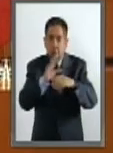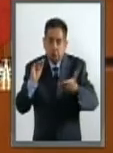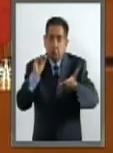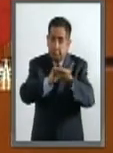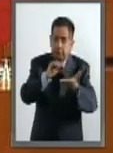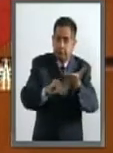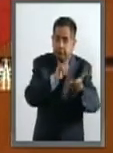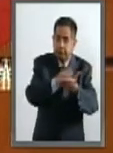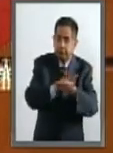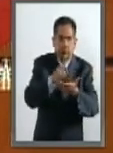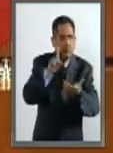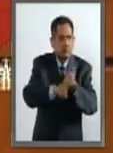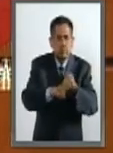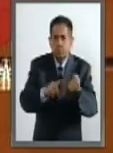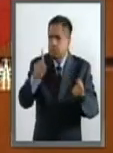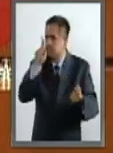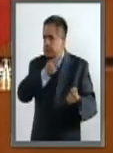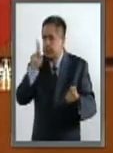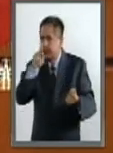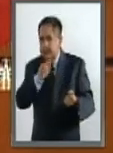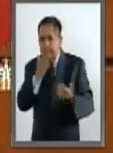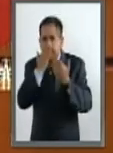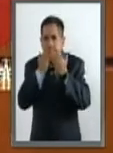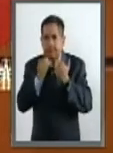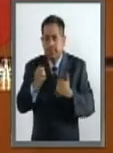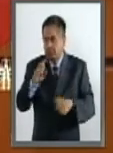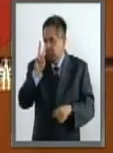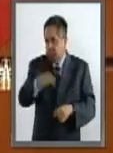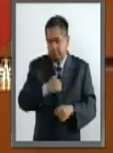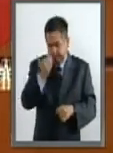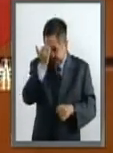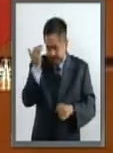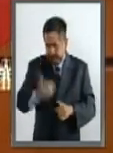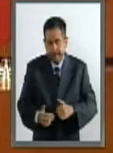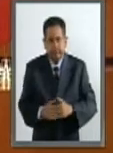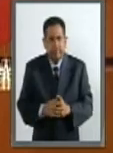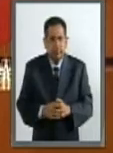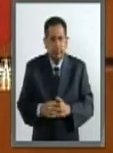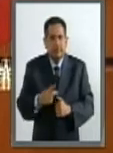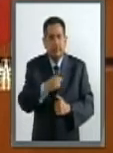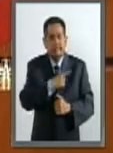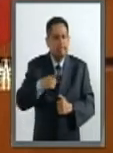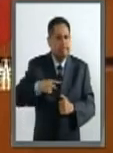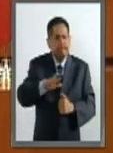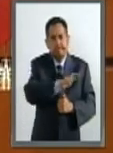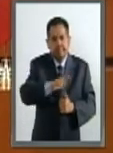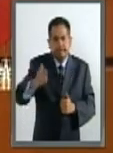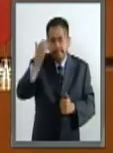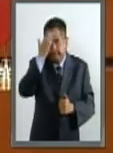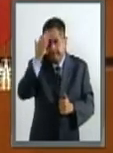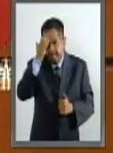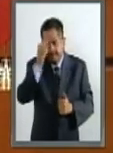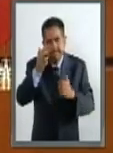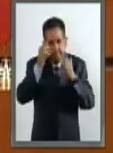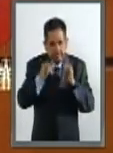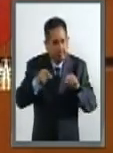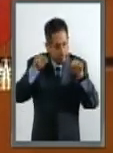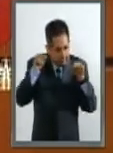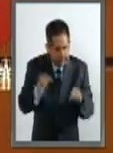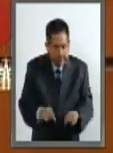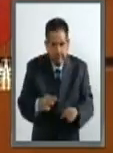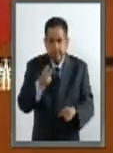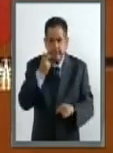en algo que es una total aberración. Debemos de reconocer, porque además así se ha quedado en